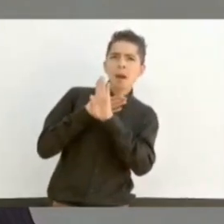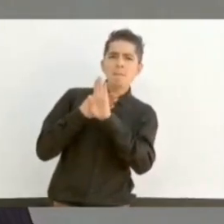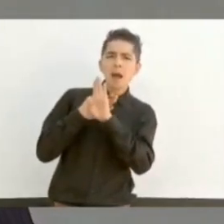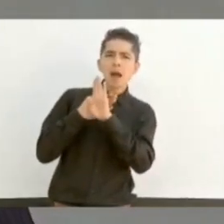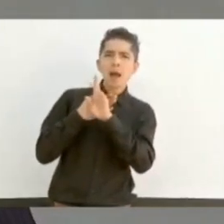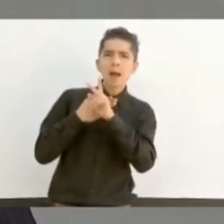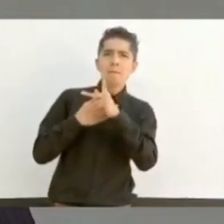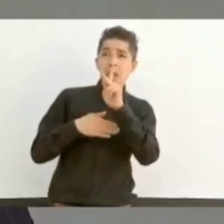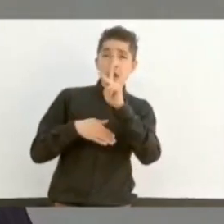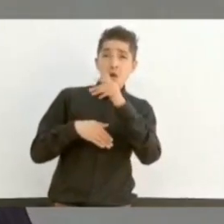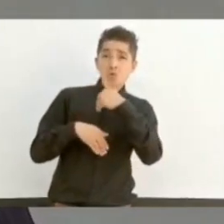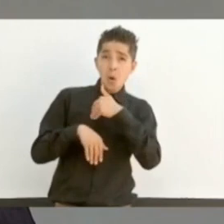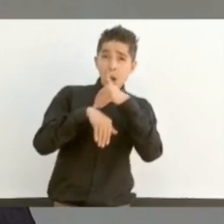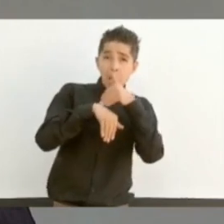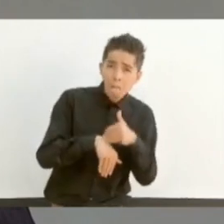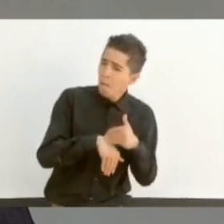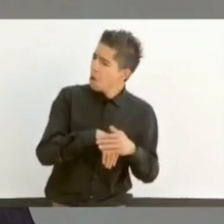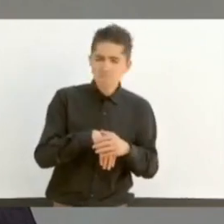Aunque también